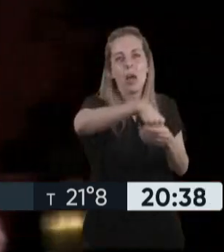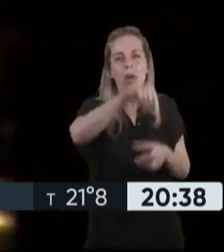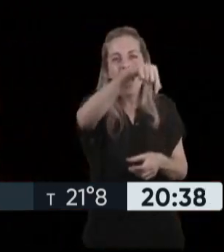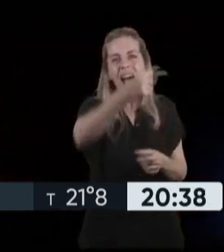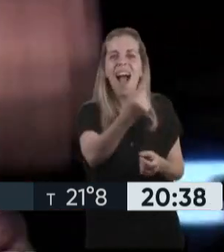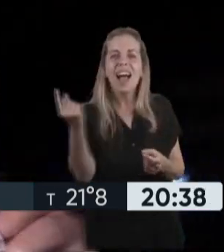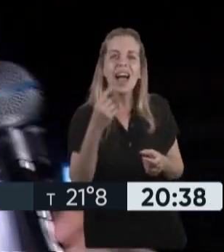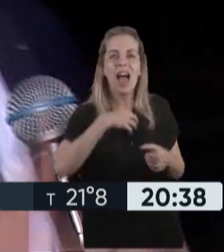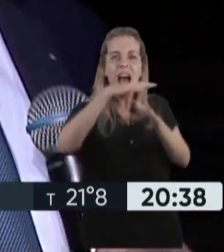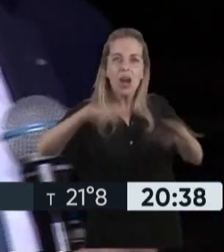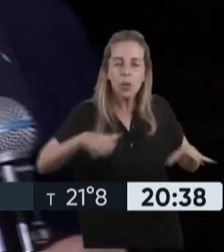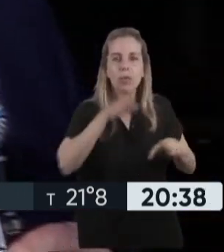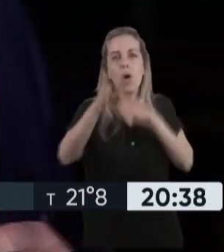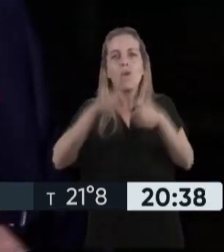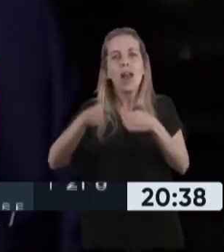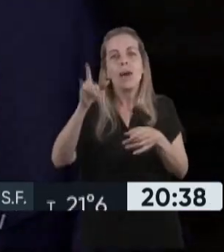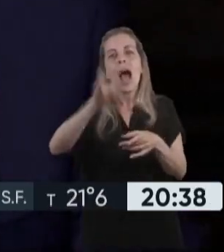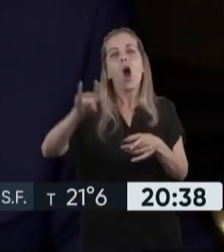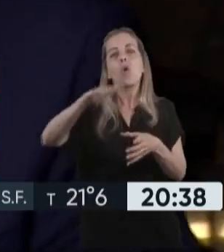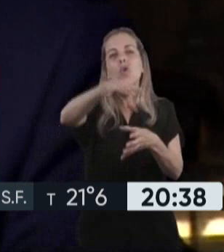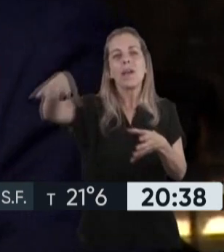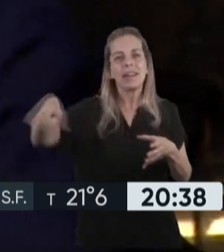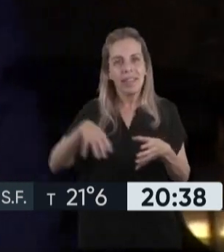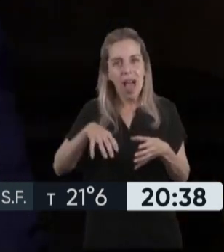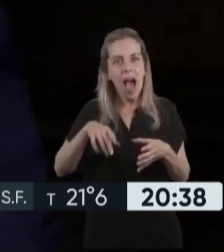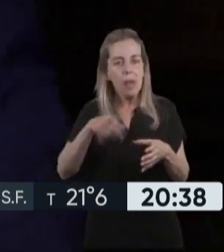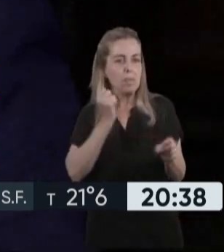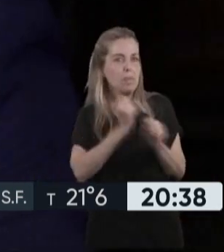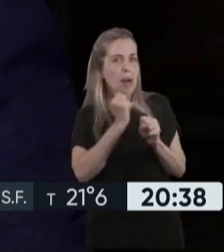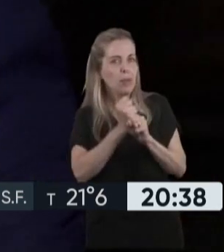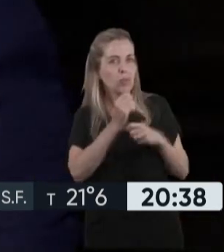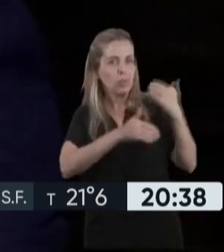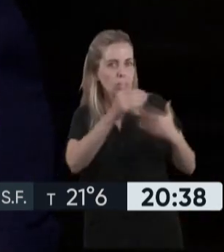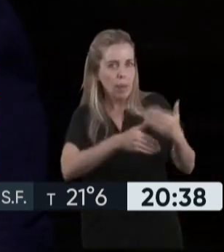chico vuelva a la universidad. Vamos a trabajar